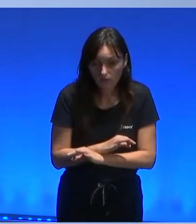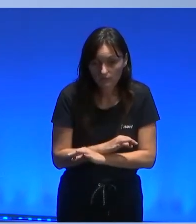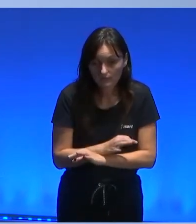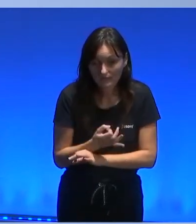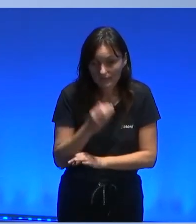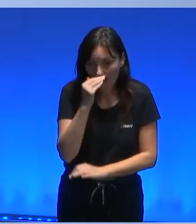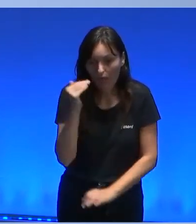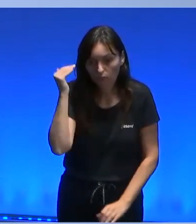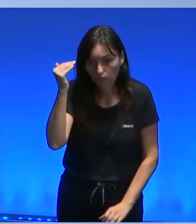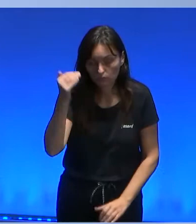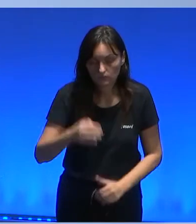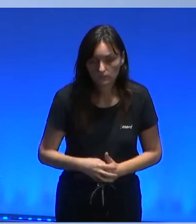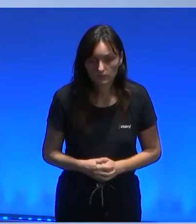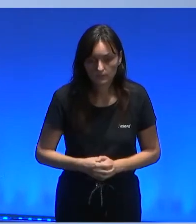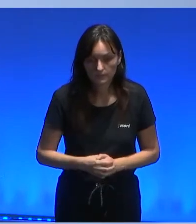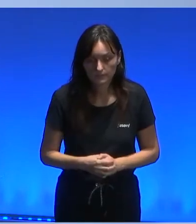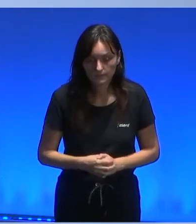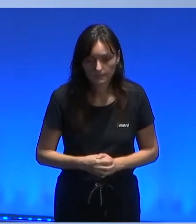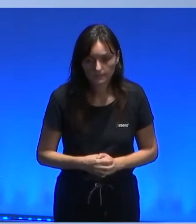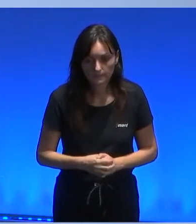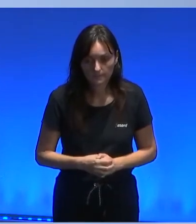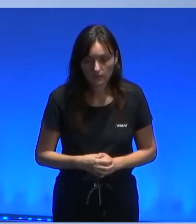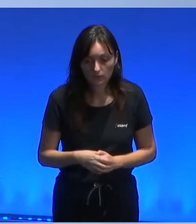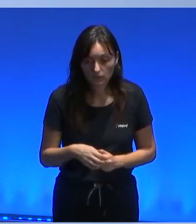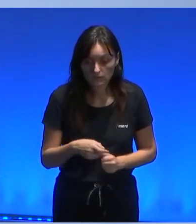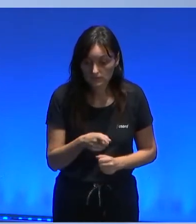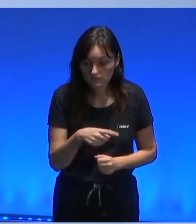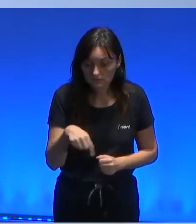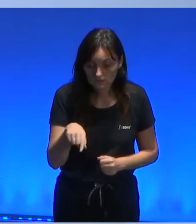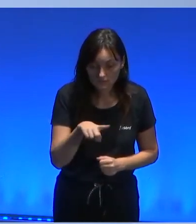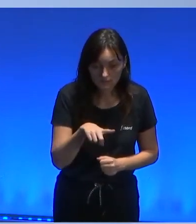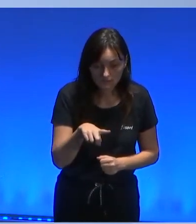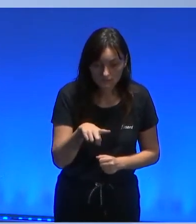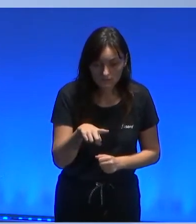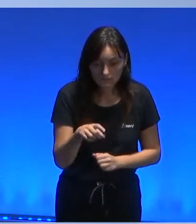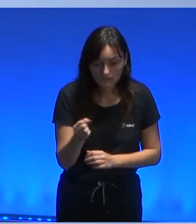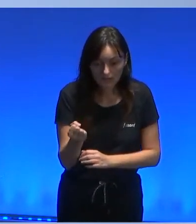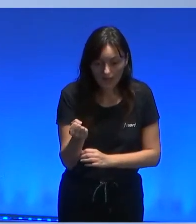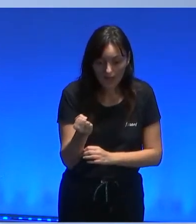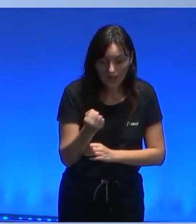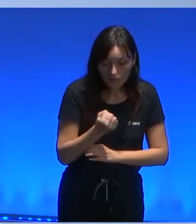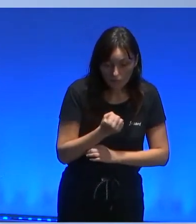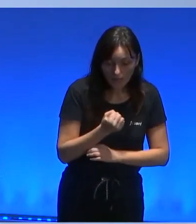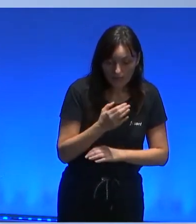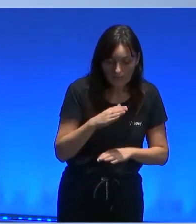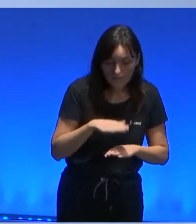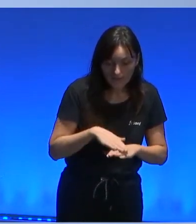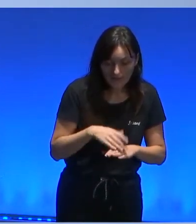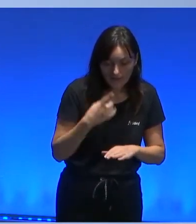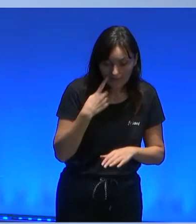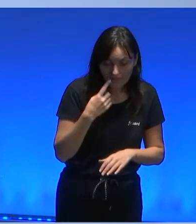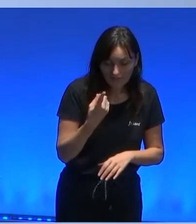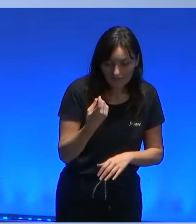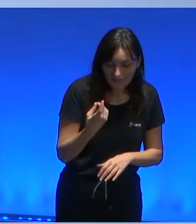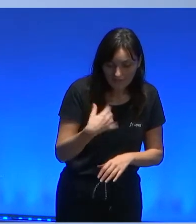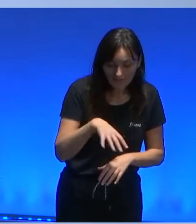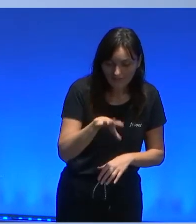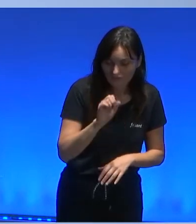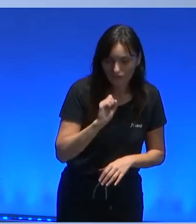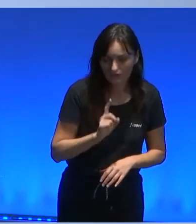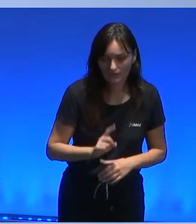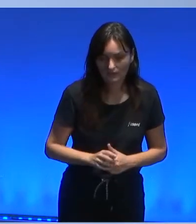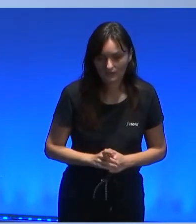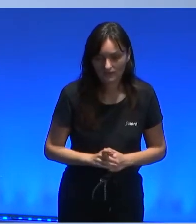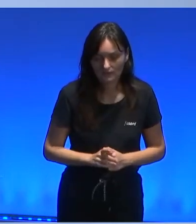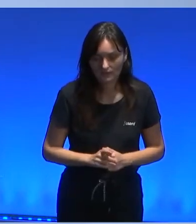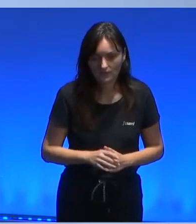adultos. Por lo cual nadie de ellos puede ayudar al alcalde a entender lo que falta.